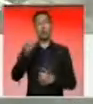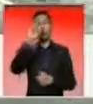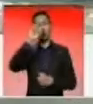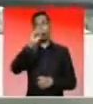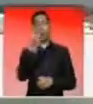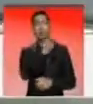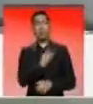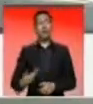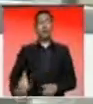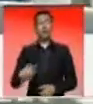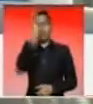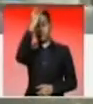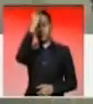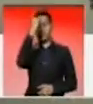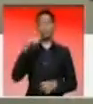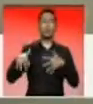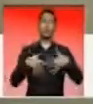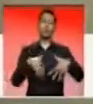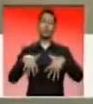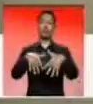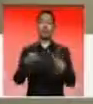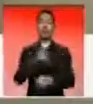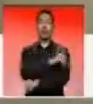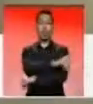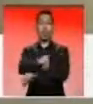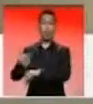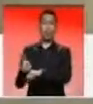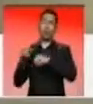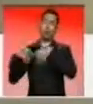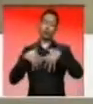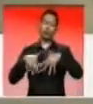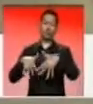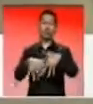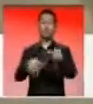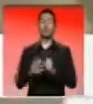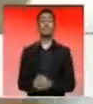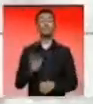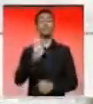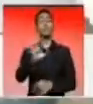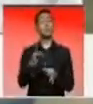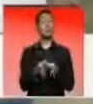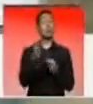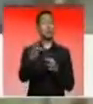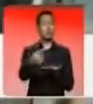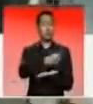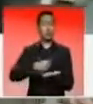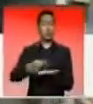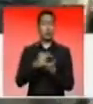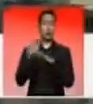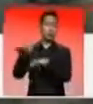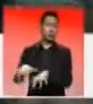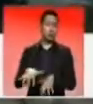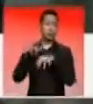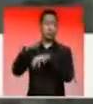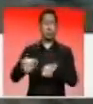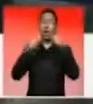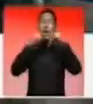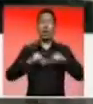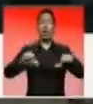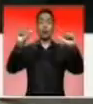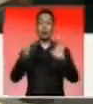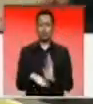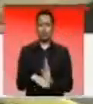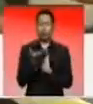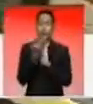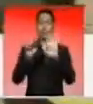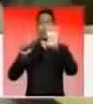República recorrió Daule en una caravana motorizada. Fue en ese cantón del Guayas netamente agrícola, donde anunció el incremento de la pensión